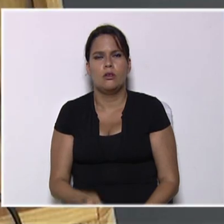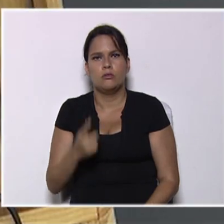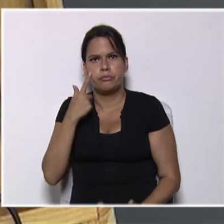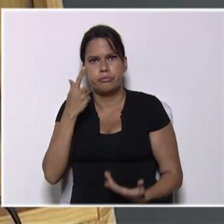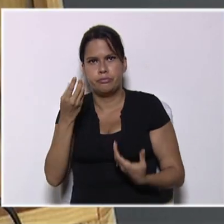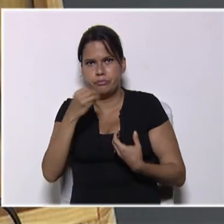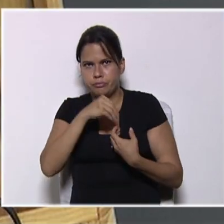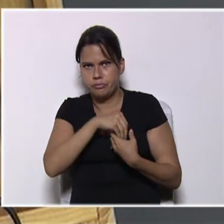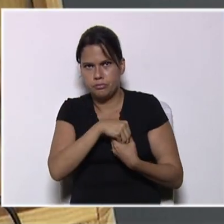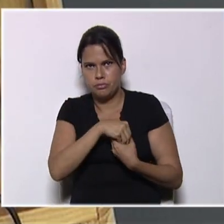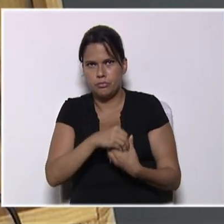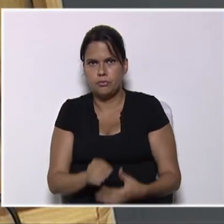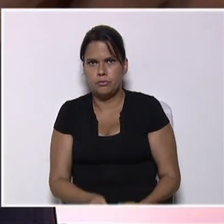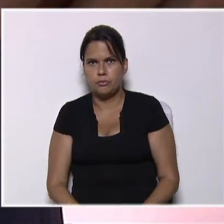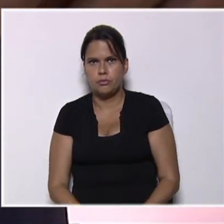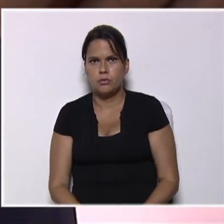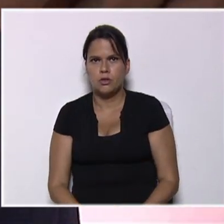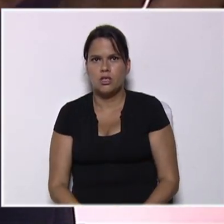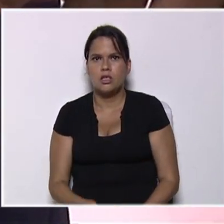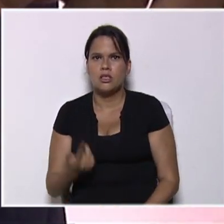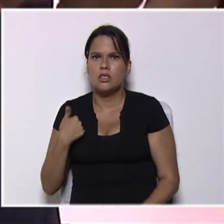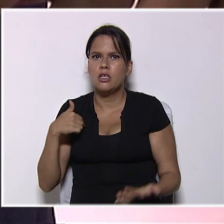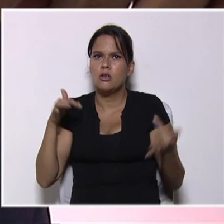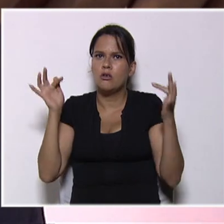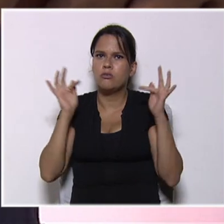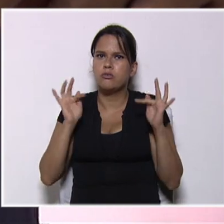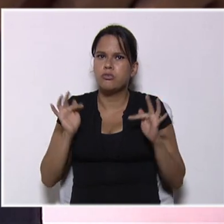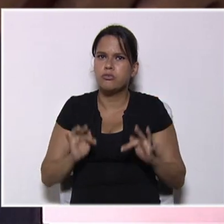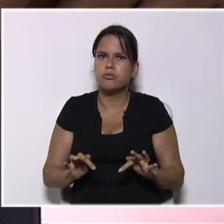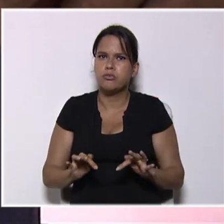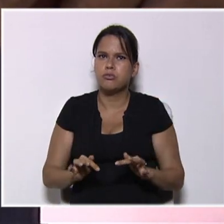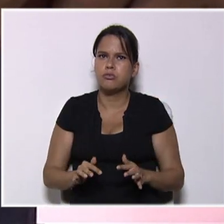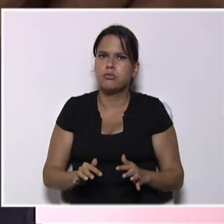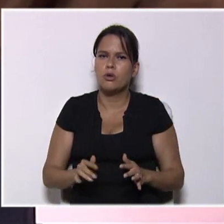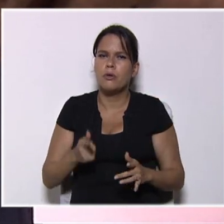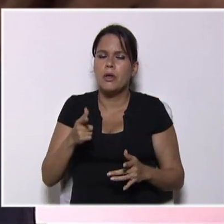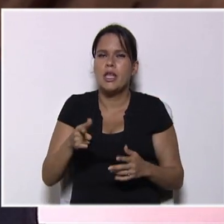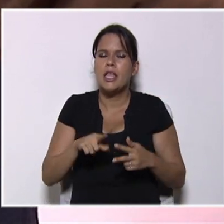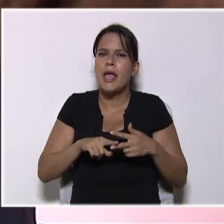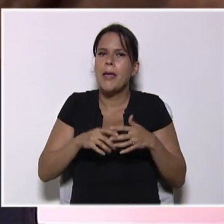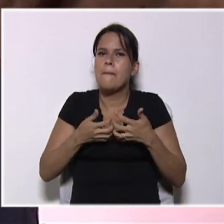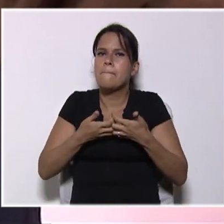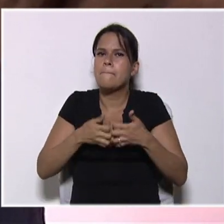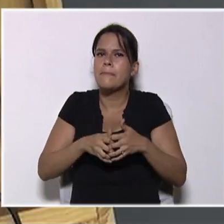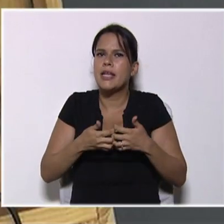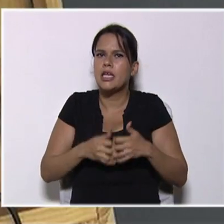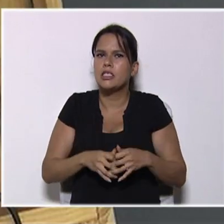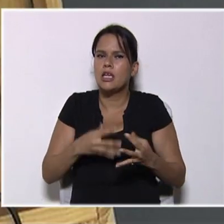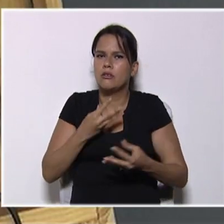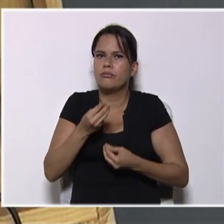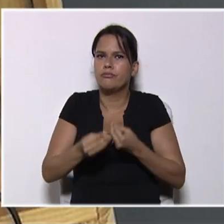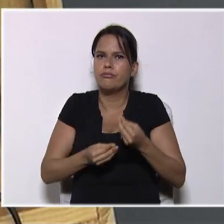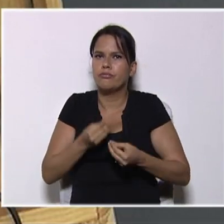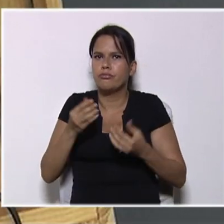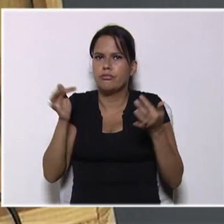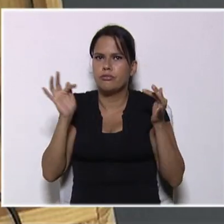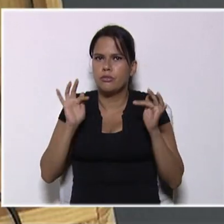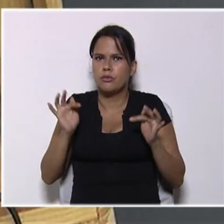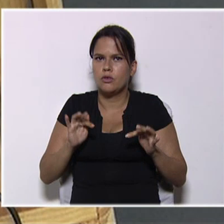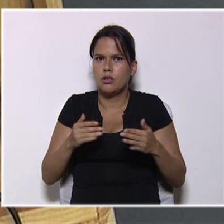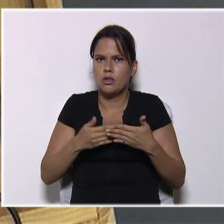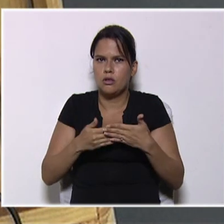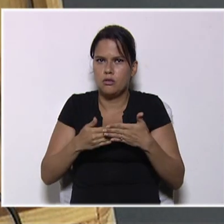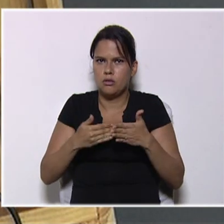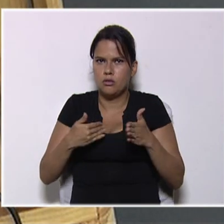interior, ella tiene una forma. Este tipo de empresa le da una forma a esta pequeña abertura